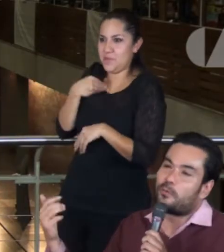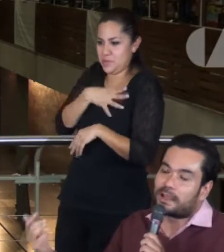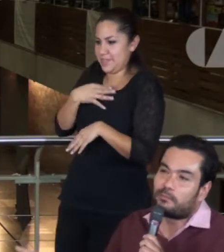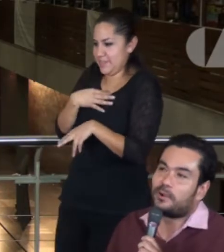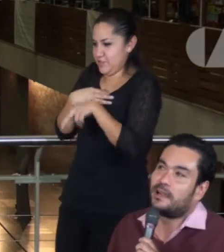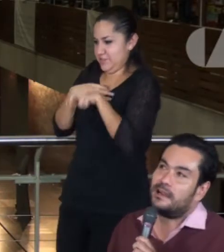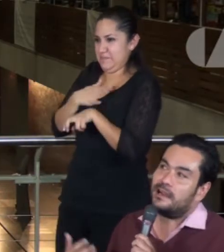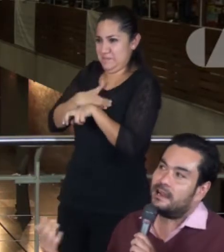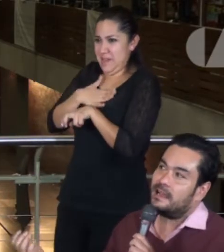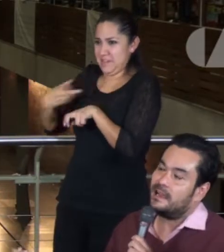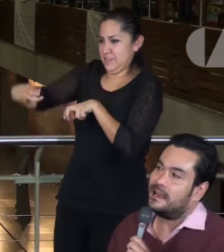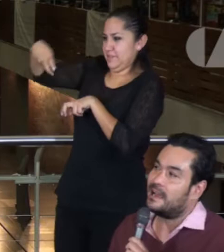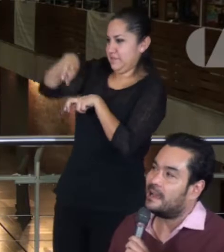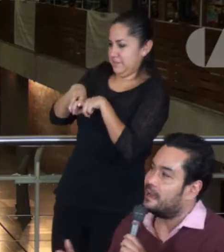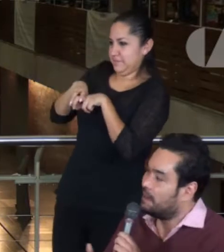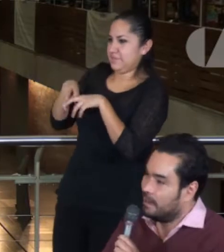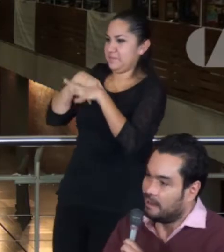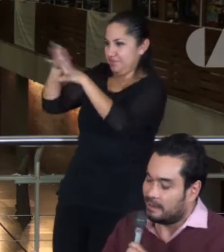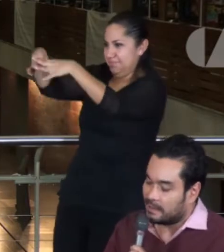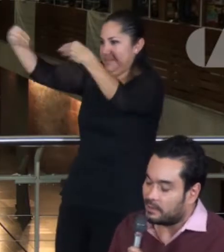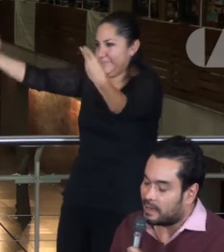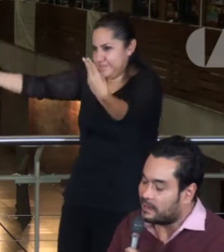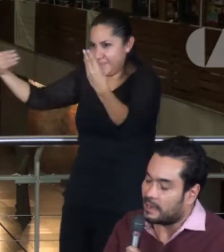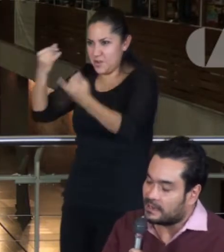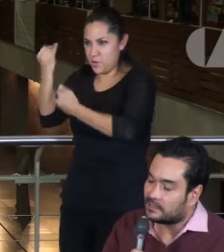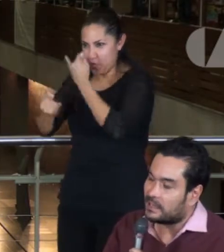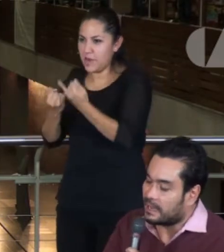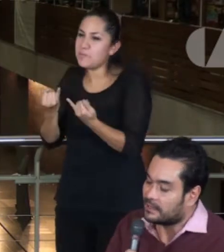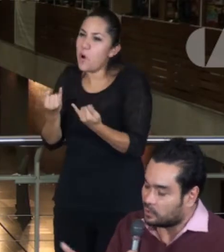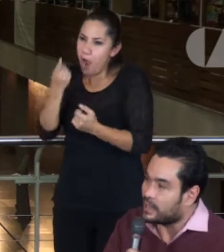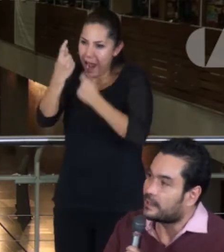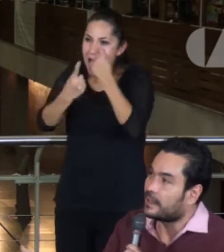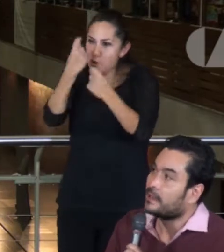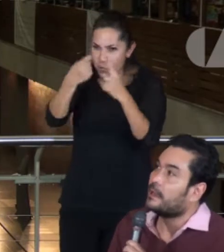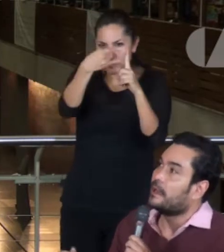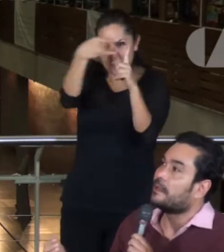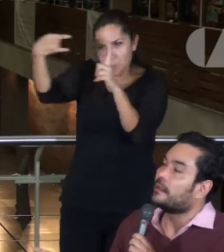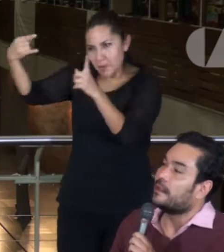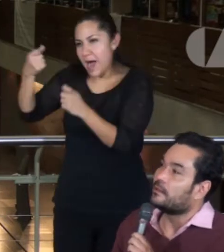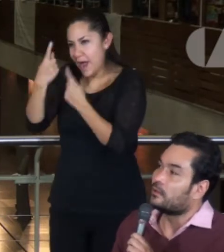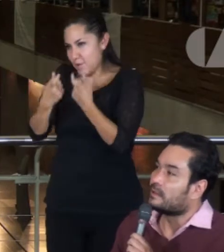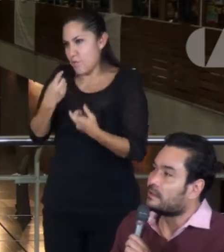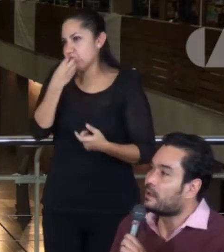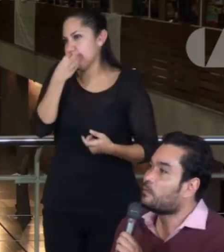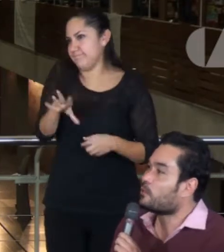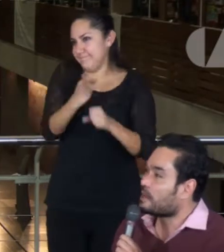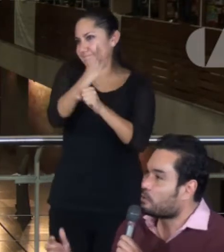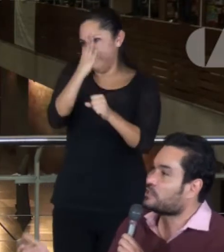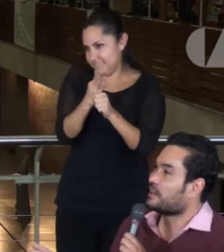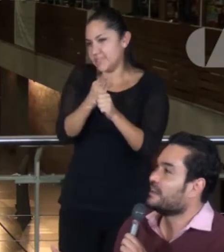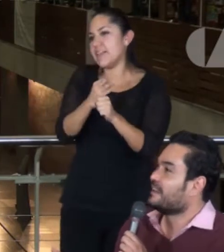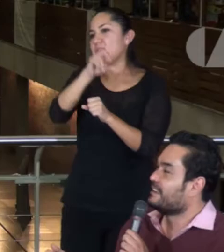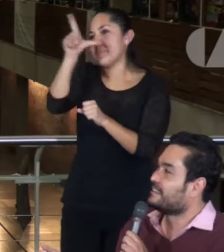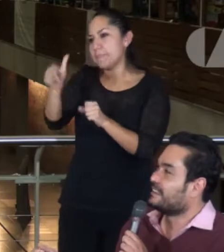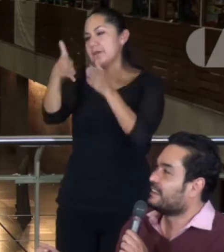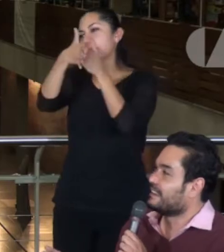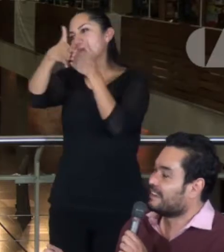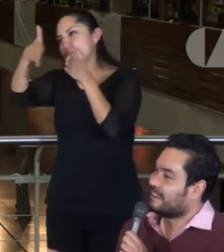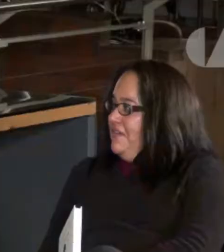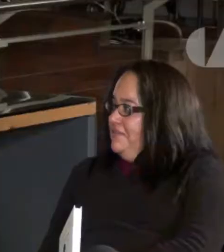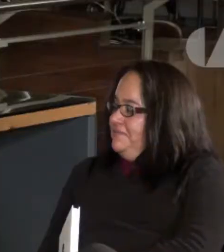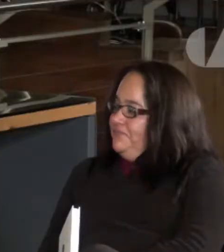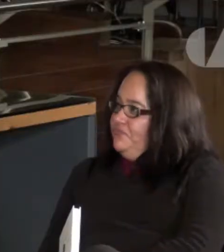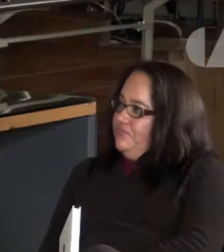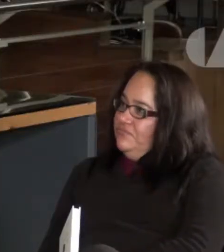tengo por ejemplo el término light life la historieta en donde se ve como una noche este